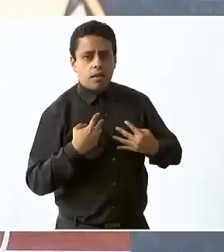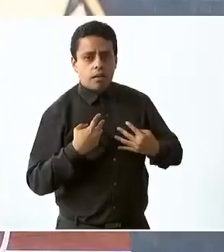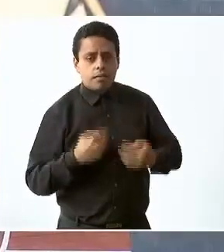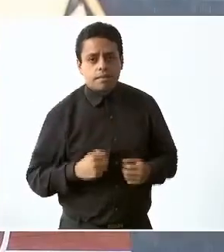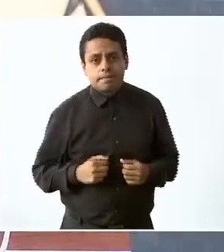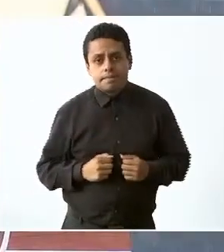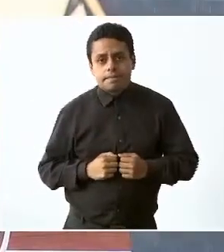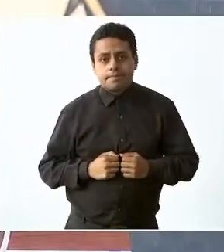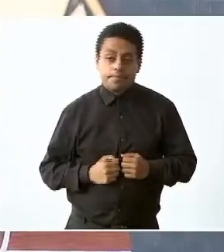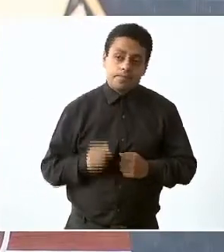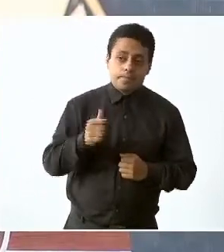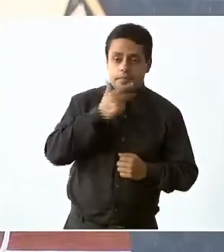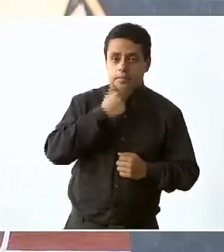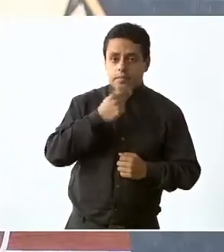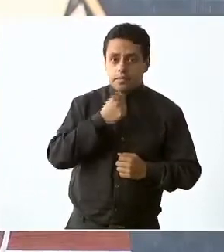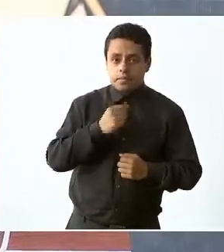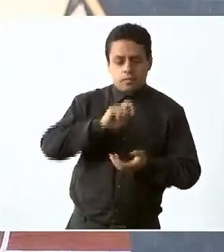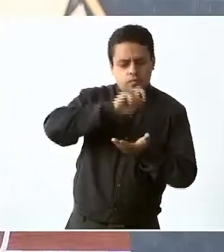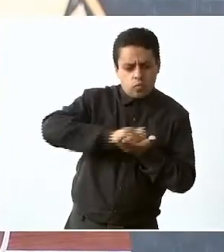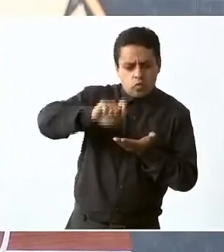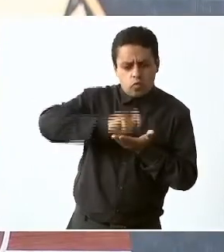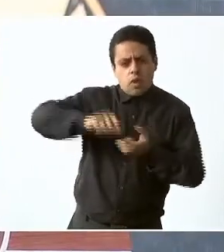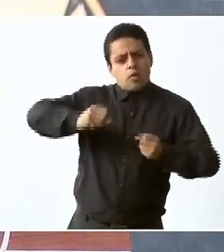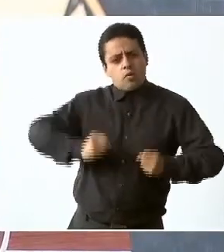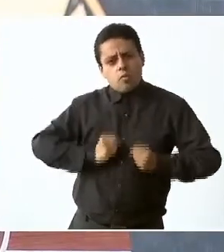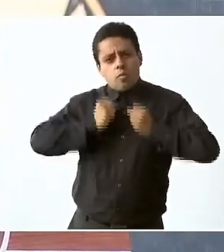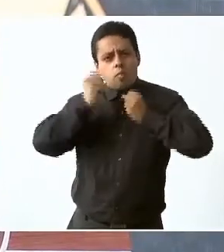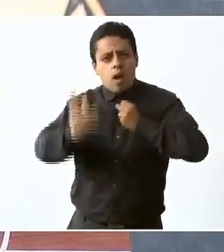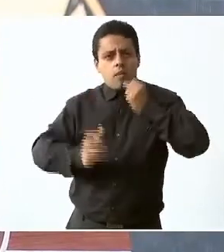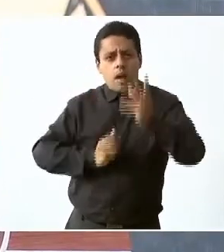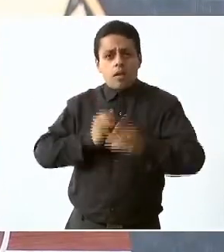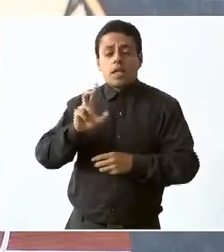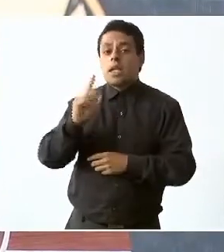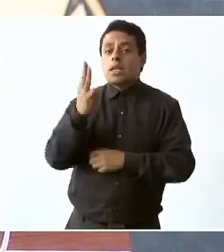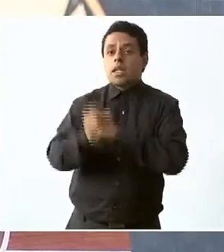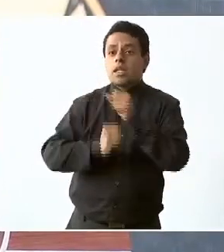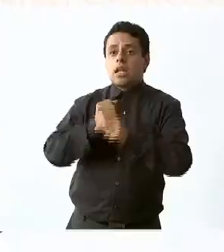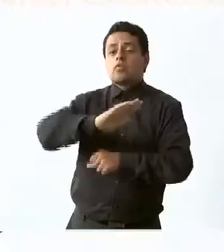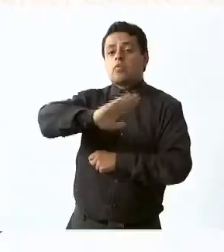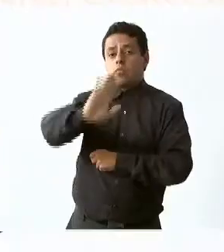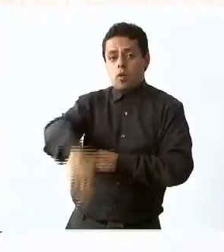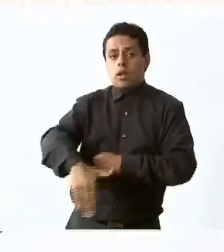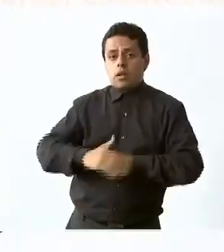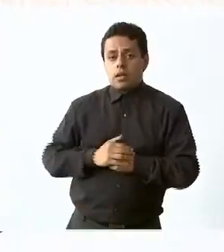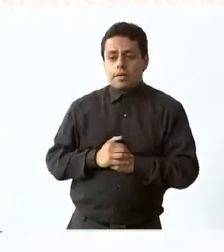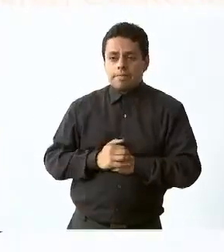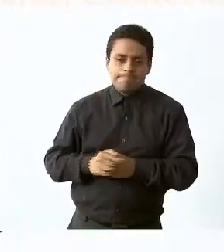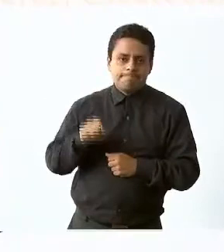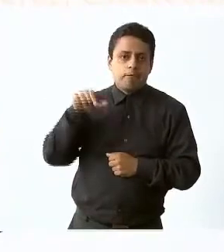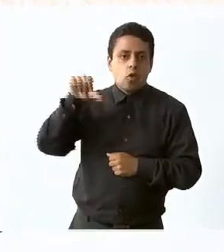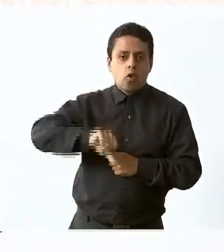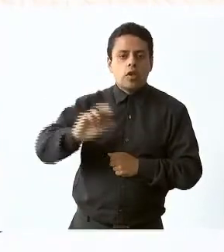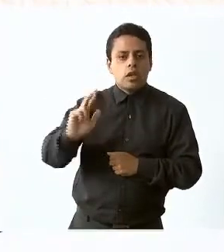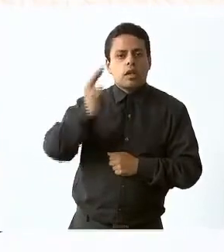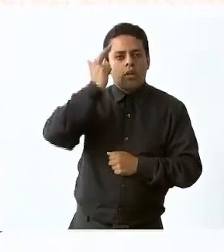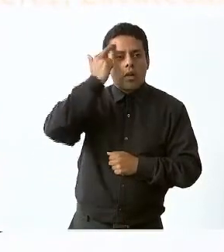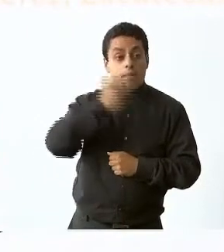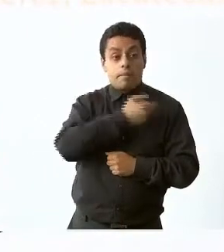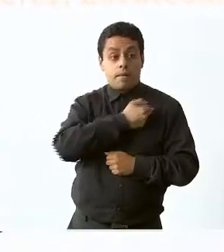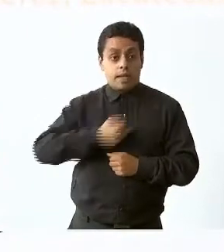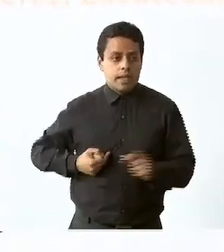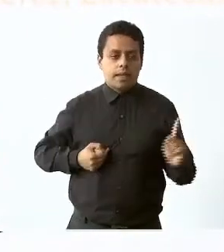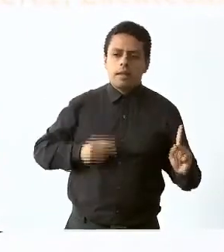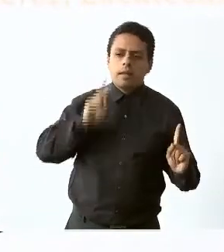el hombre poeta, que murió hace un siglo a la mítica edad de 33 años, es honrado por un presidente. ¿Por